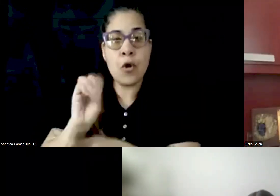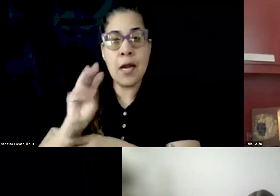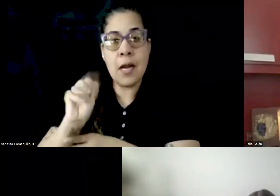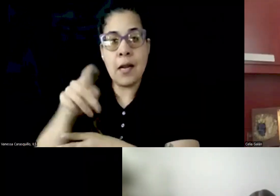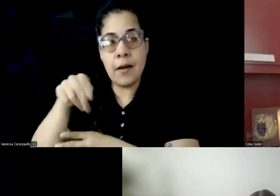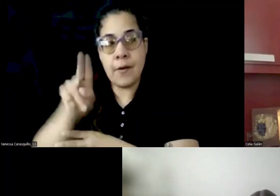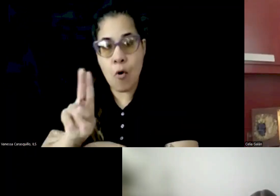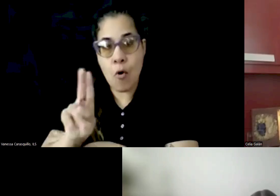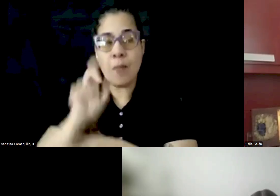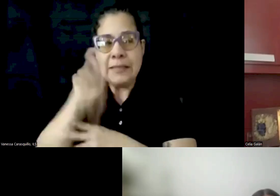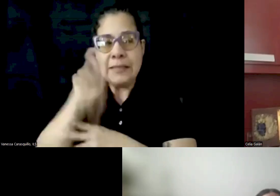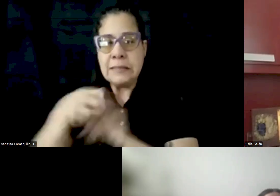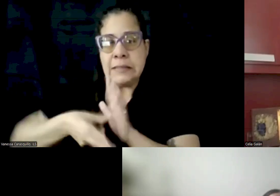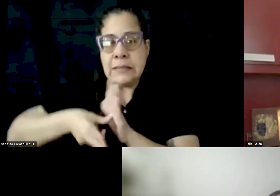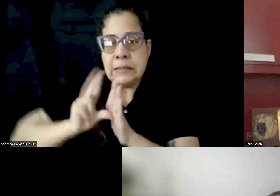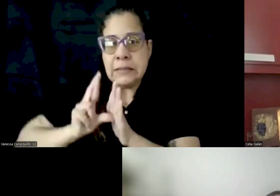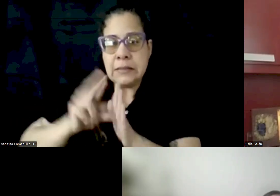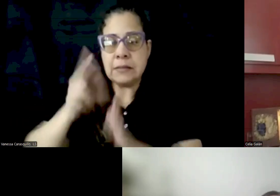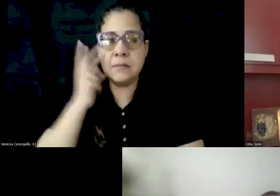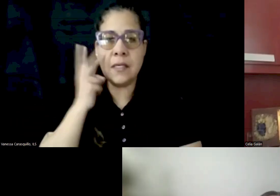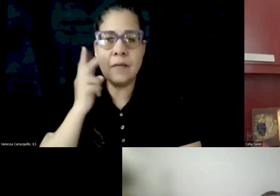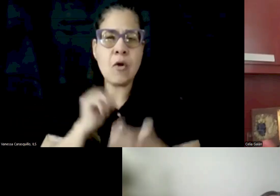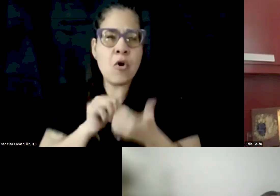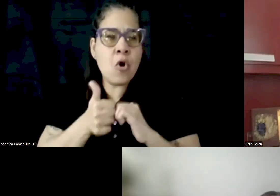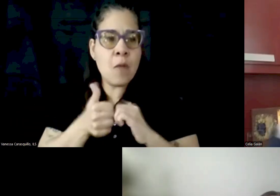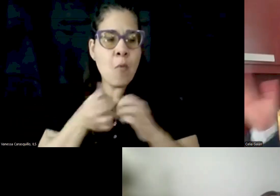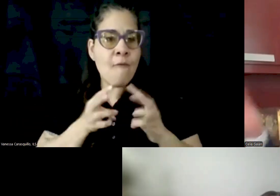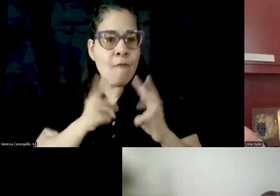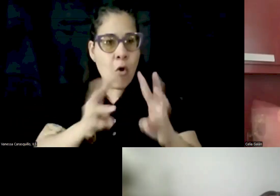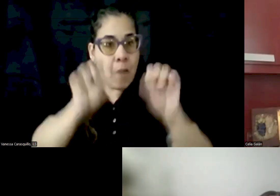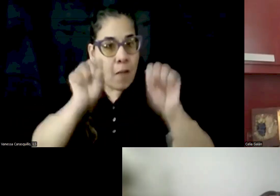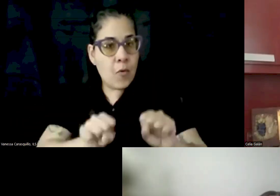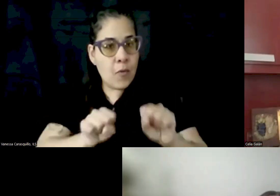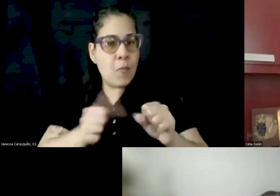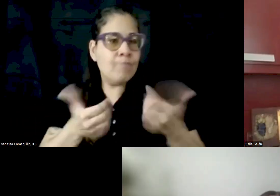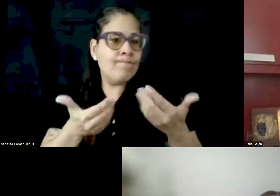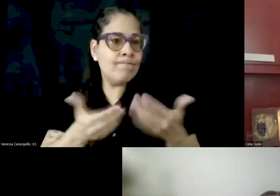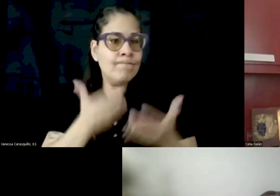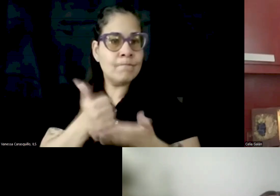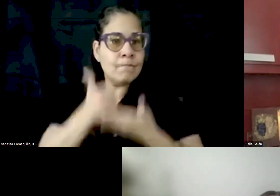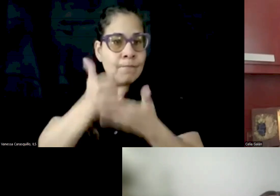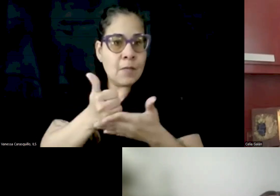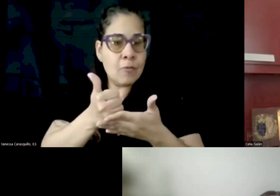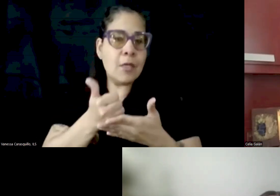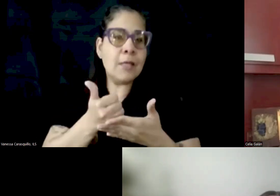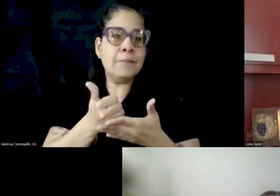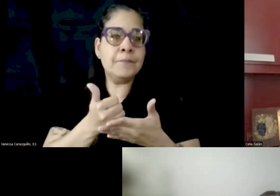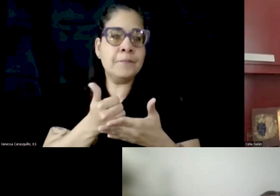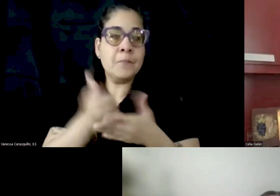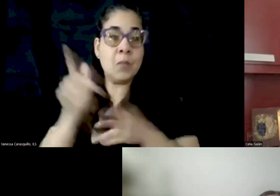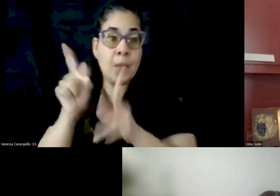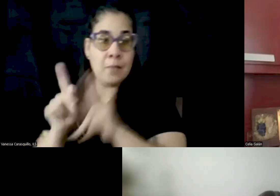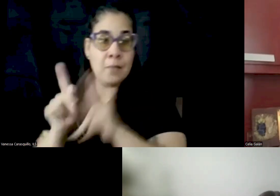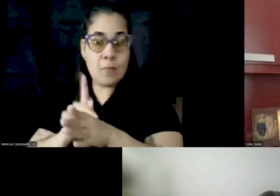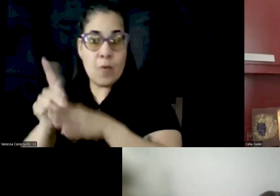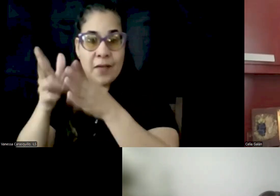repasados para ver de qué manera podemos facilitar esa conexión entre los profesionales que están privados dando la atención a